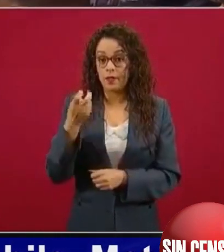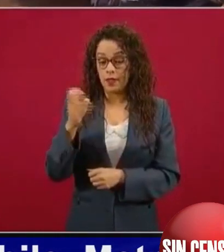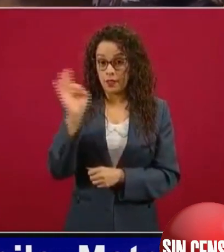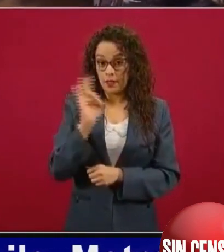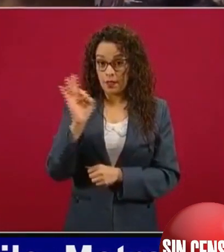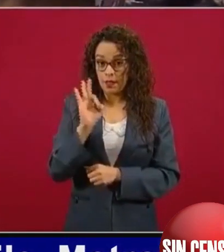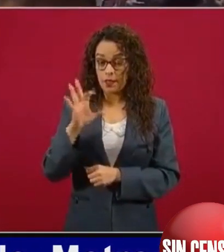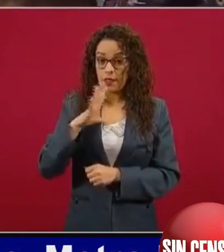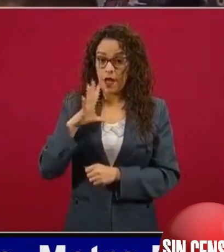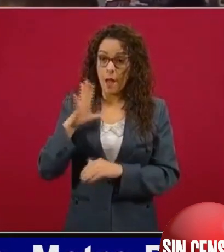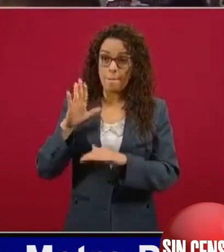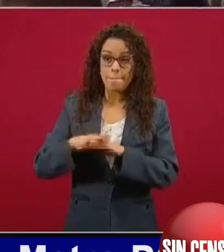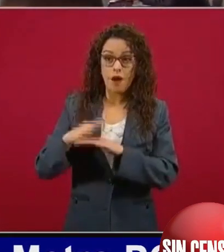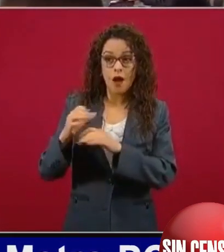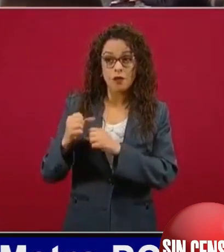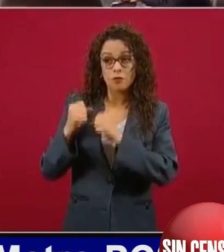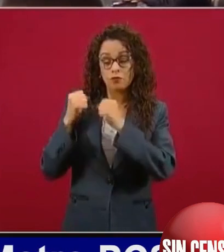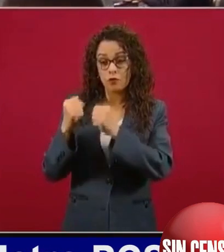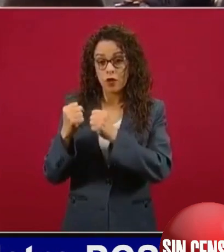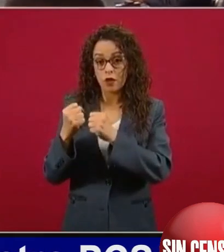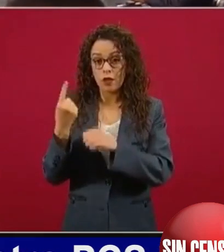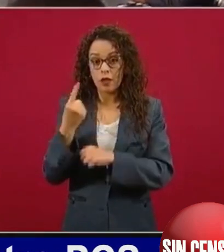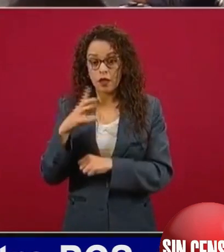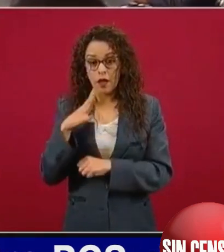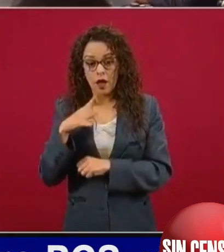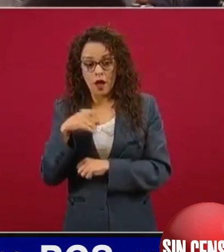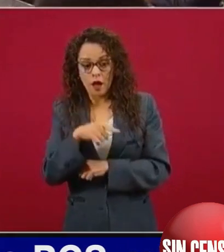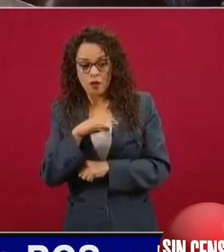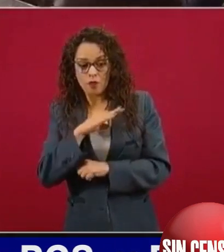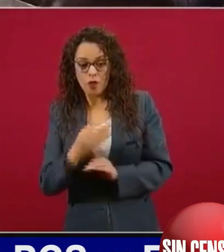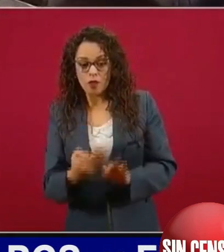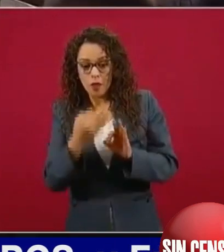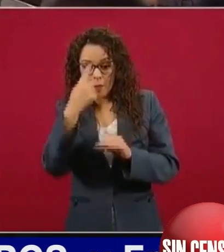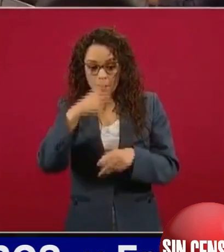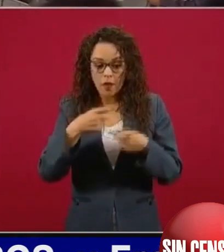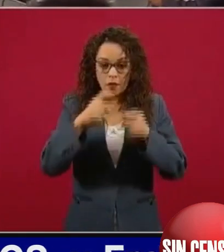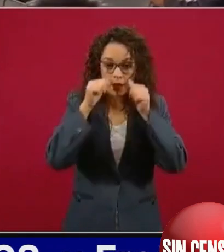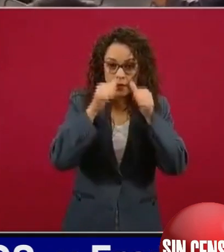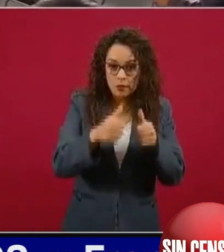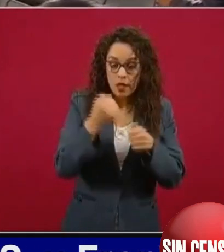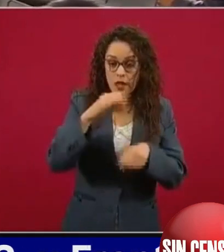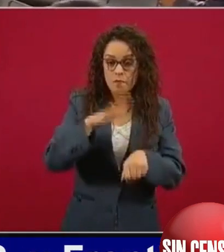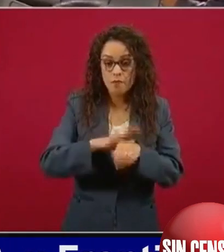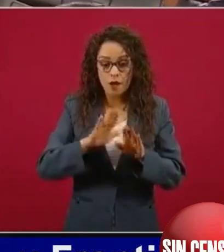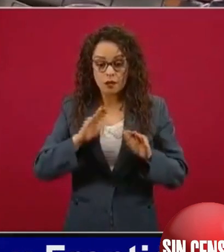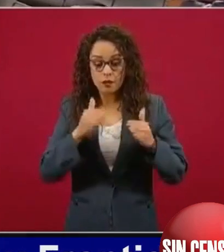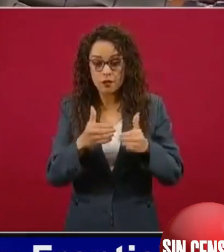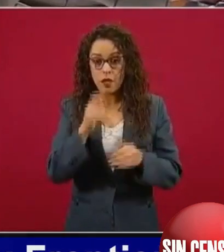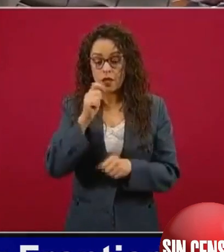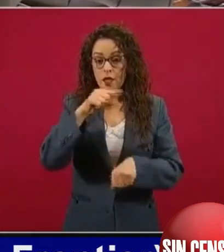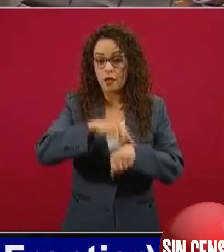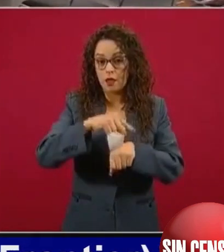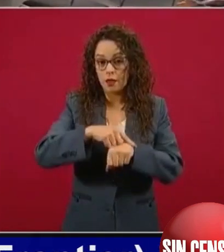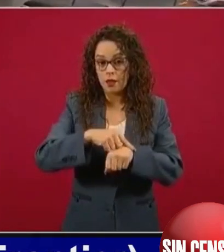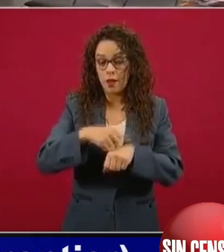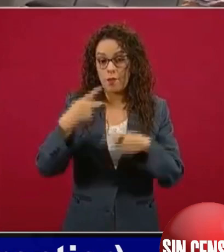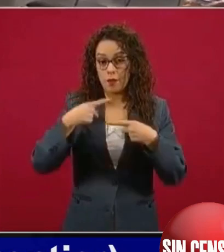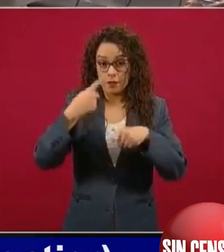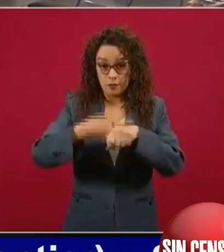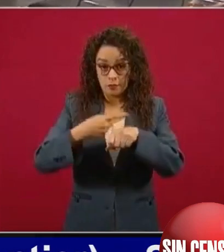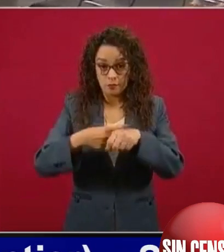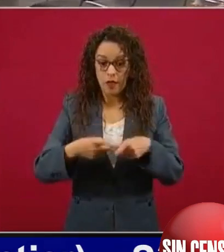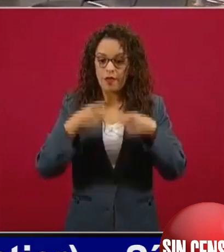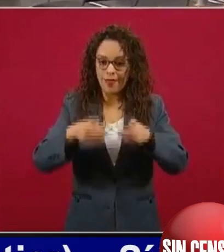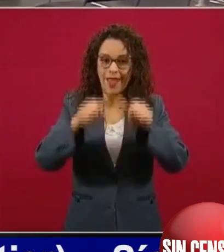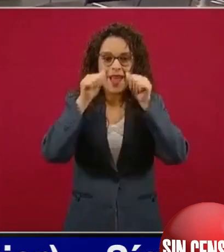capacidad de responder ante ellos, específicamente la capacidad de darle atención médica a las personas enfermas